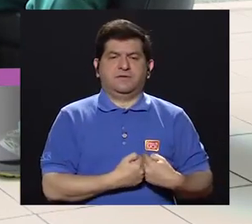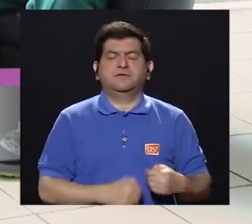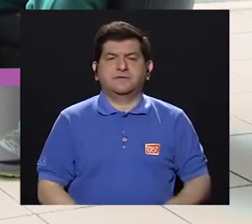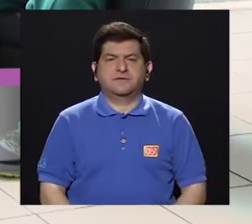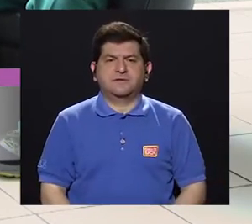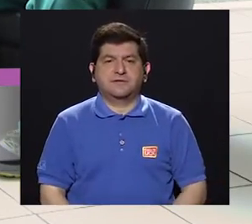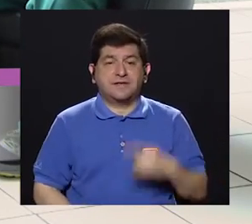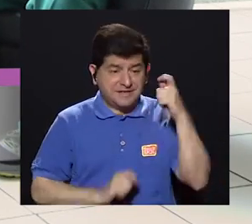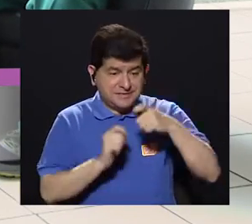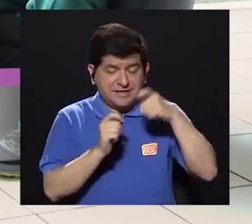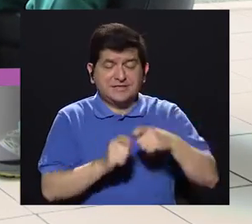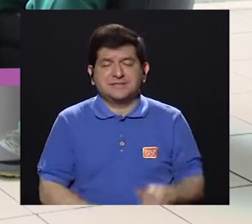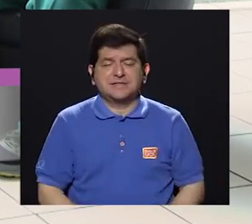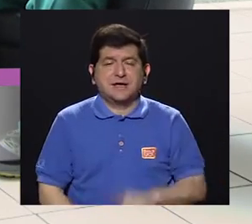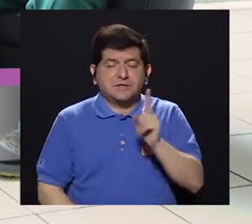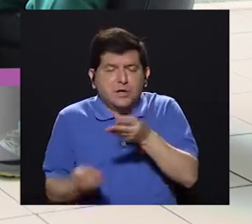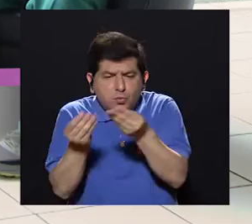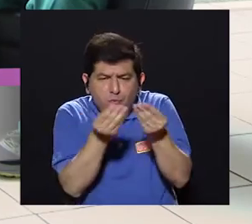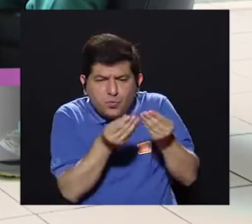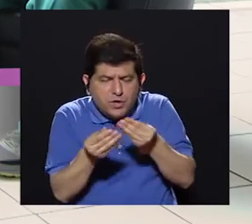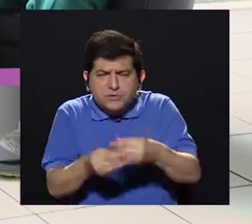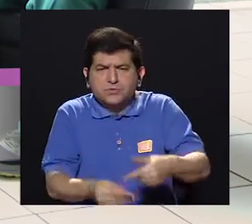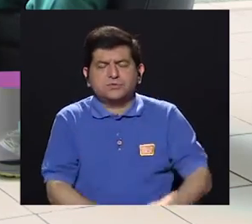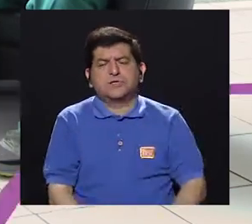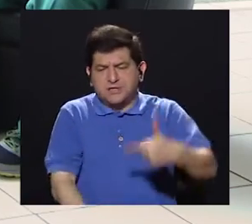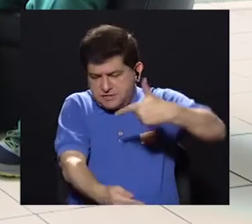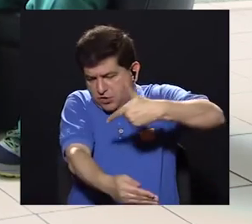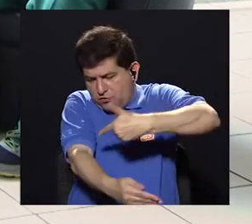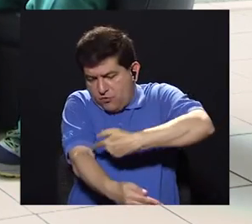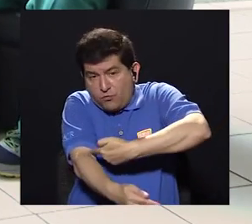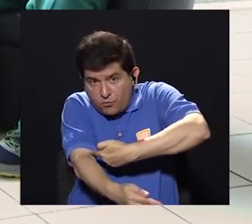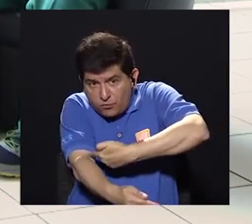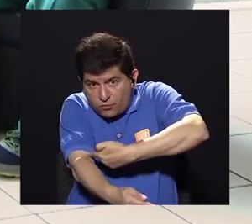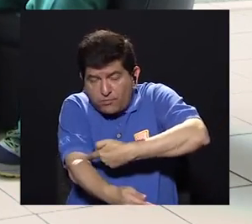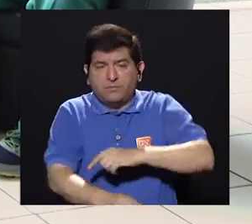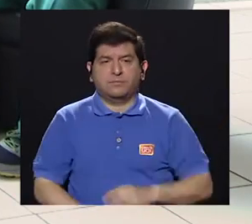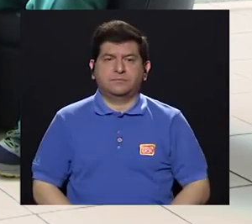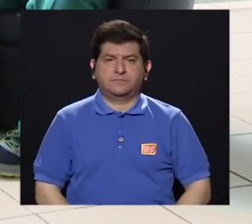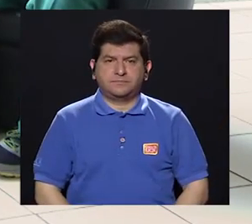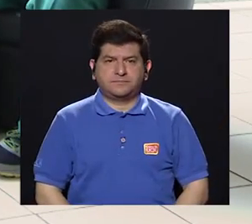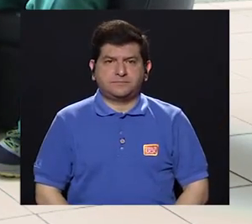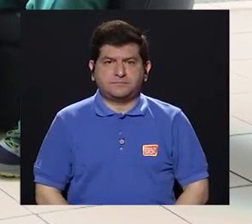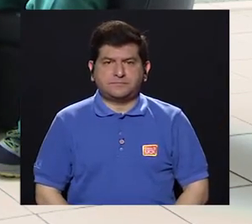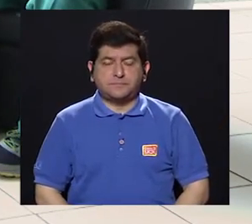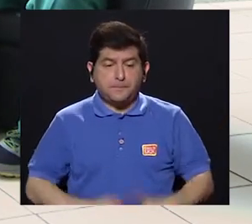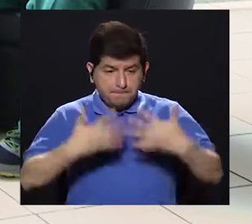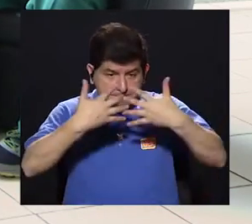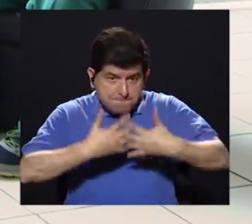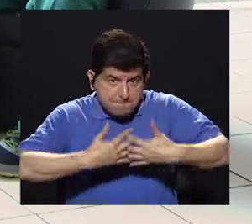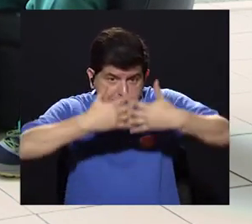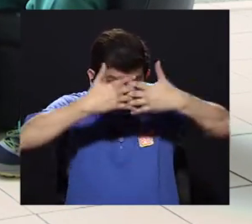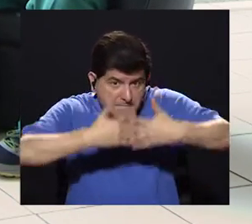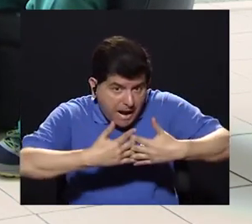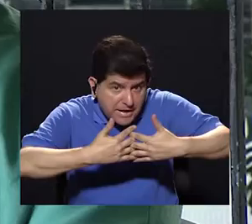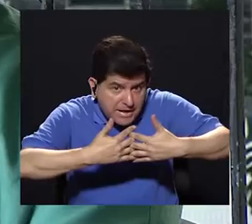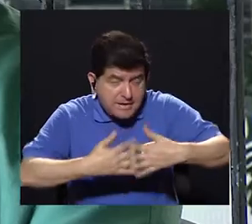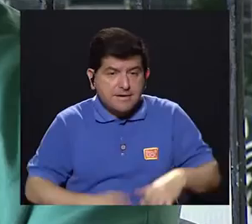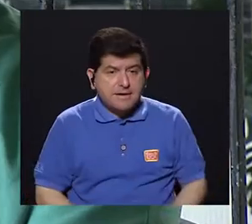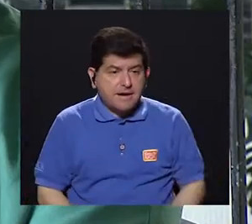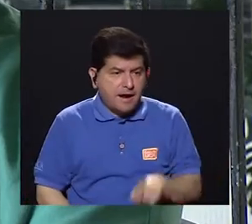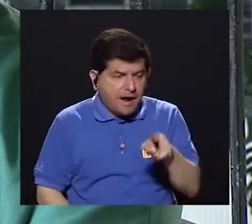Es exactamente inyectar un líquido dentro del torrente sanguíneo, que la máquina